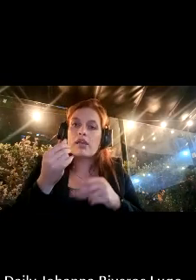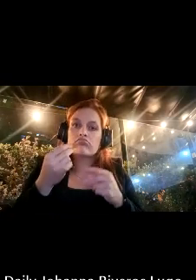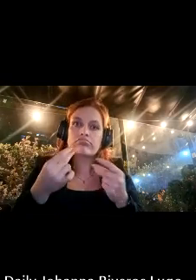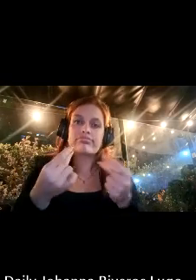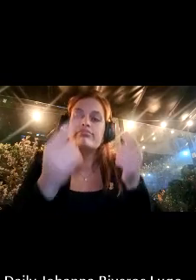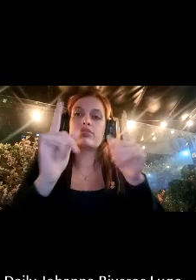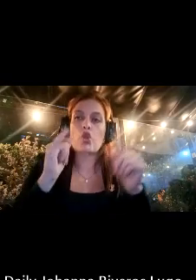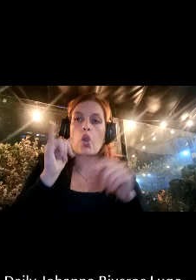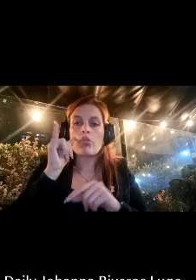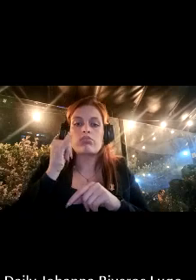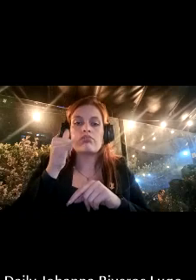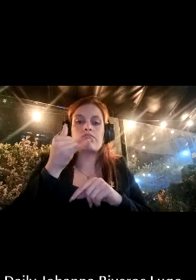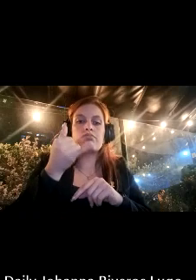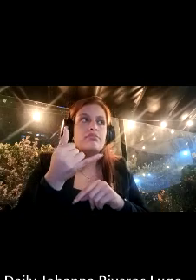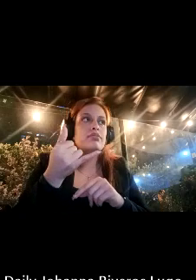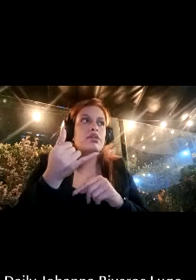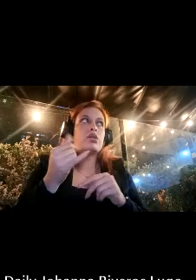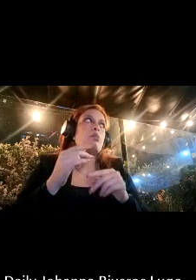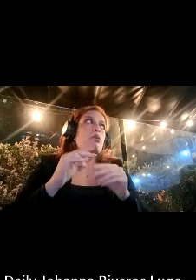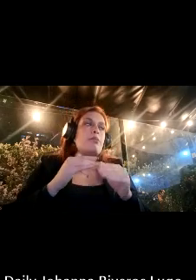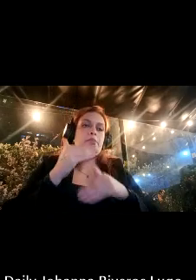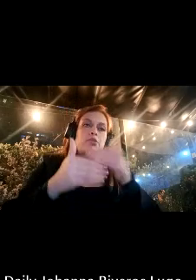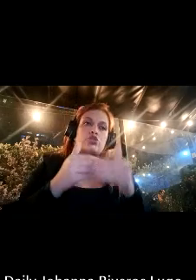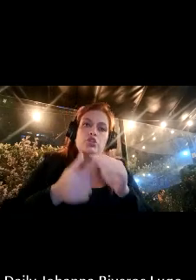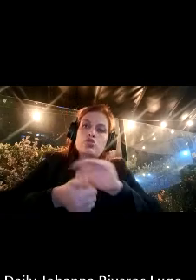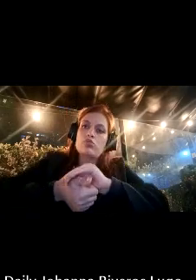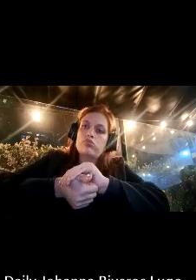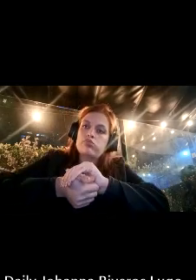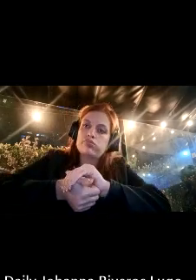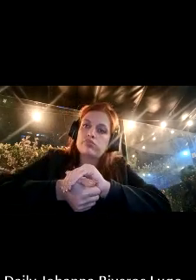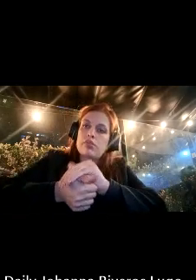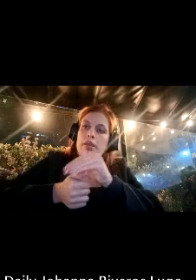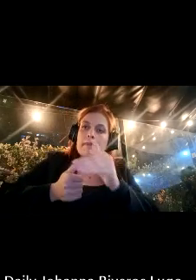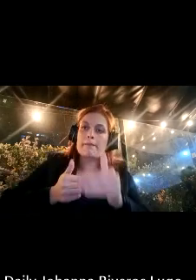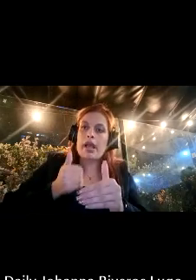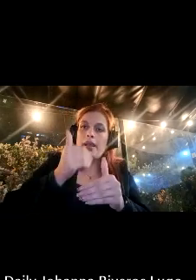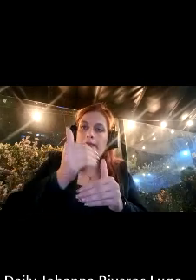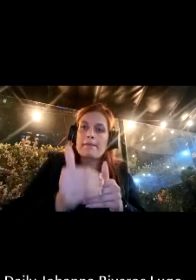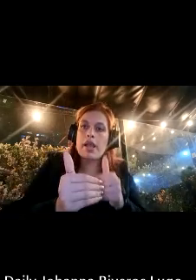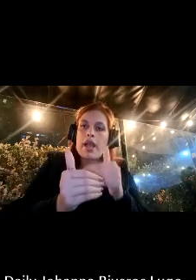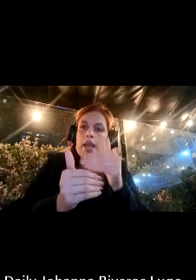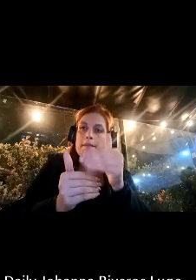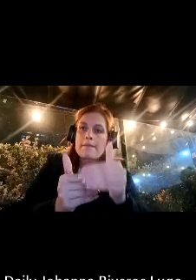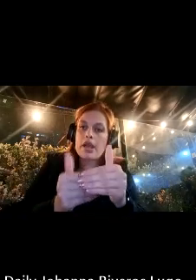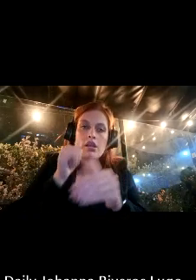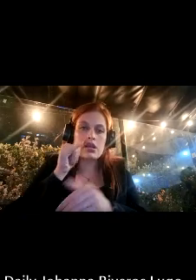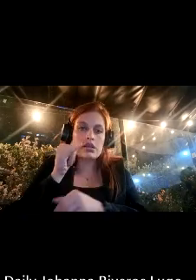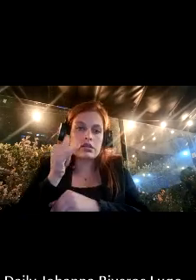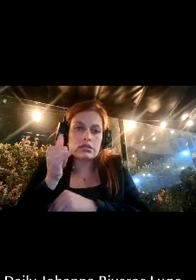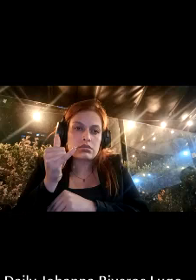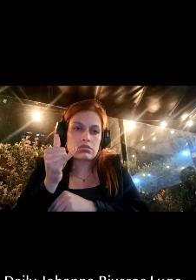tan fácilmente, pues se puede usar cámara lenta si es algún movimiento rápido.